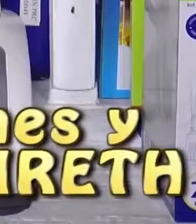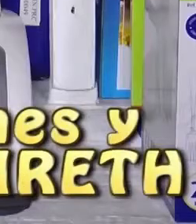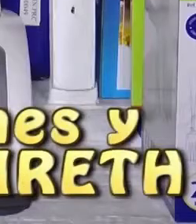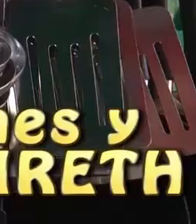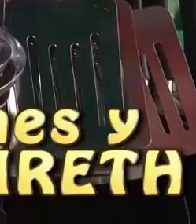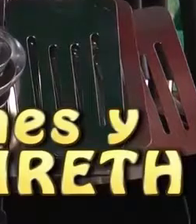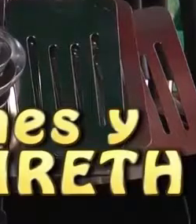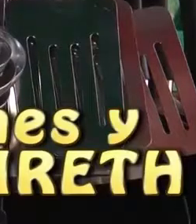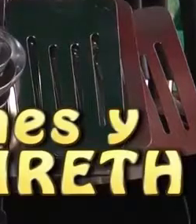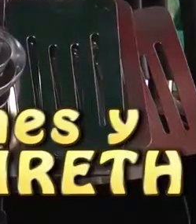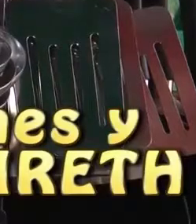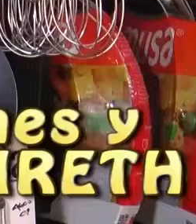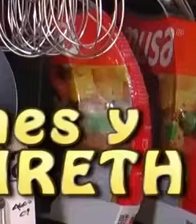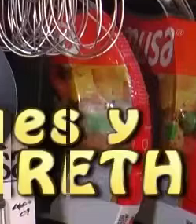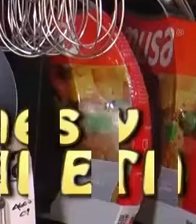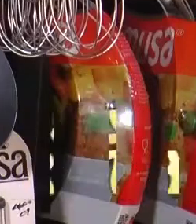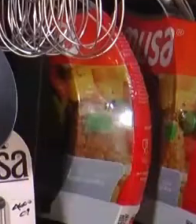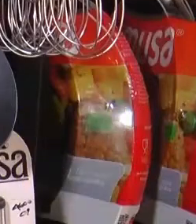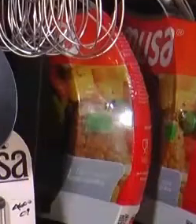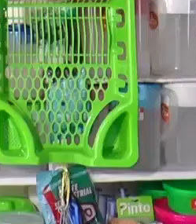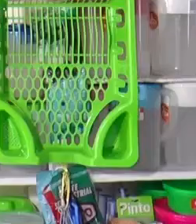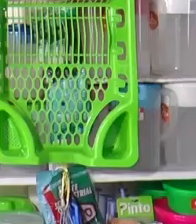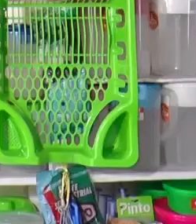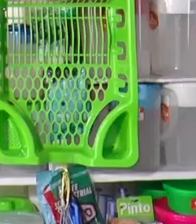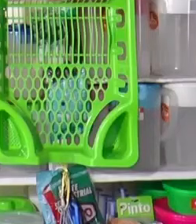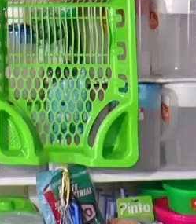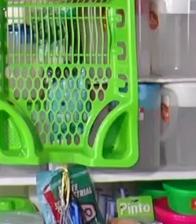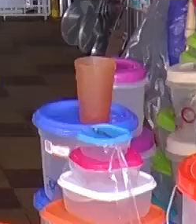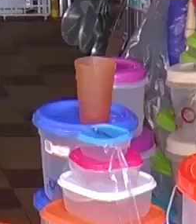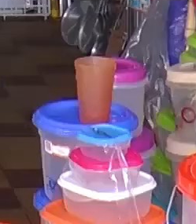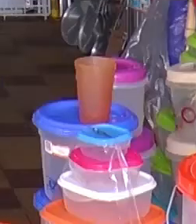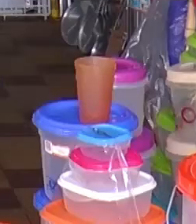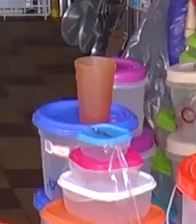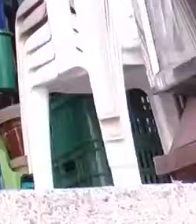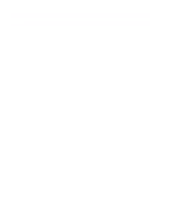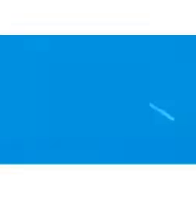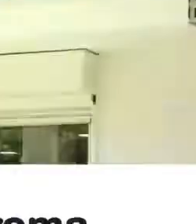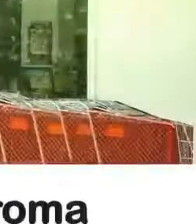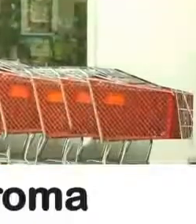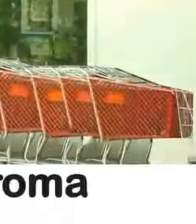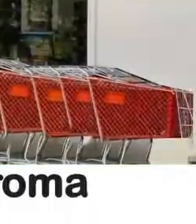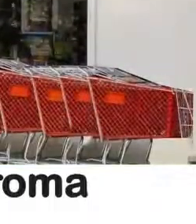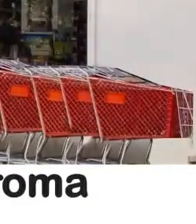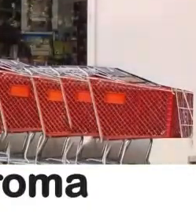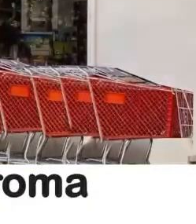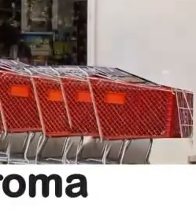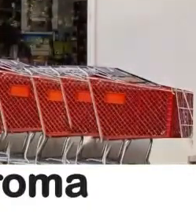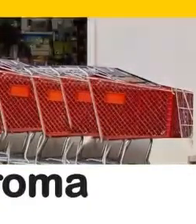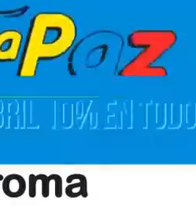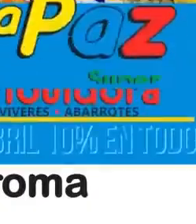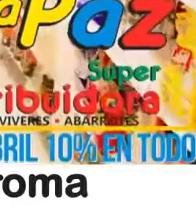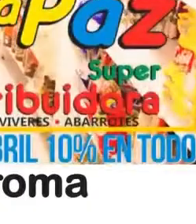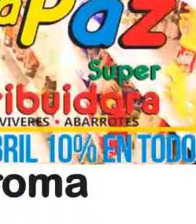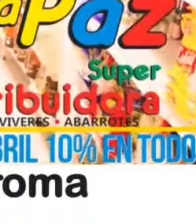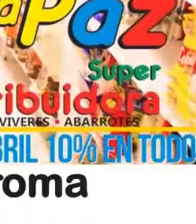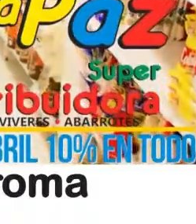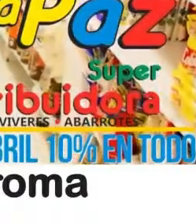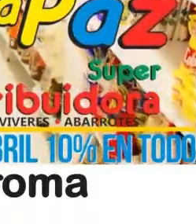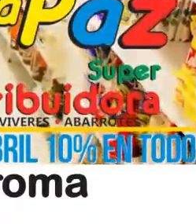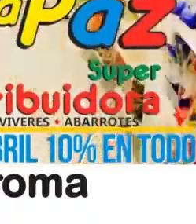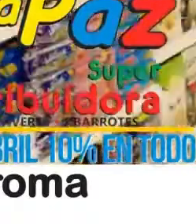y Distribuciones Giret, ubicados en la Plaza de Mercado Central, local 30. En Distribuidora La Paz, este 29 y 30 de